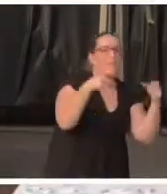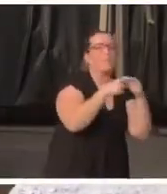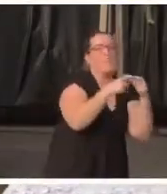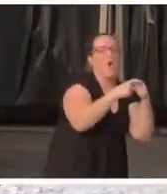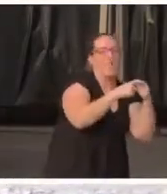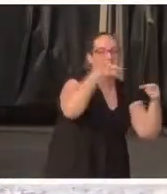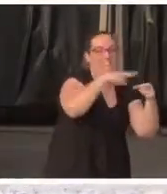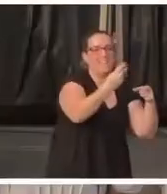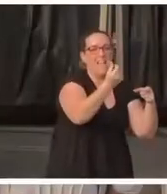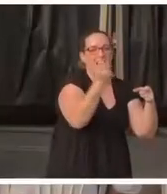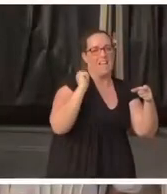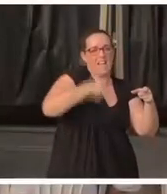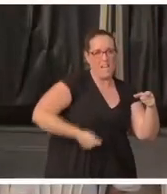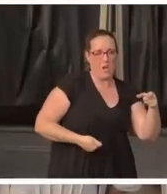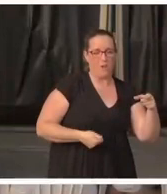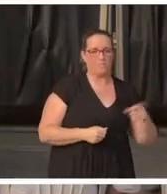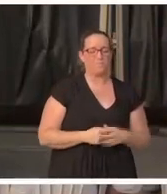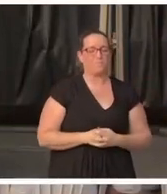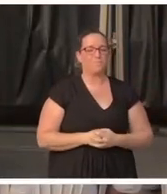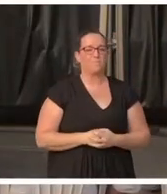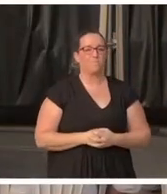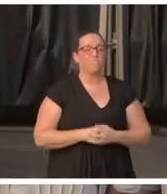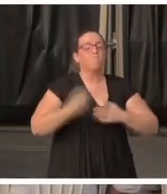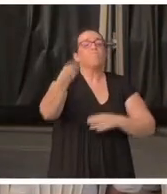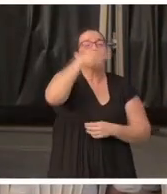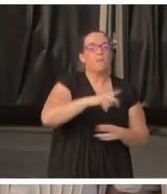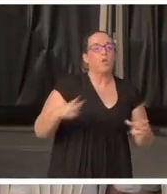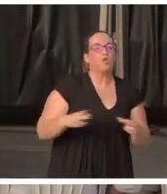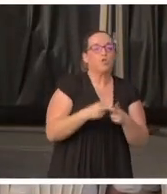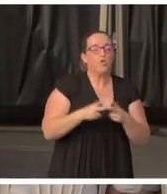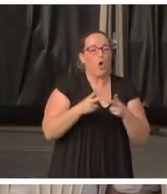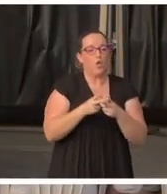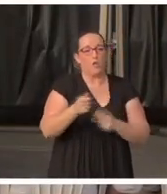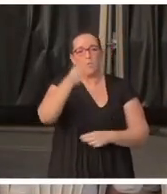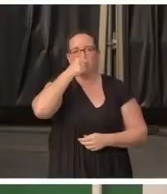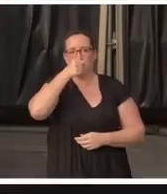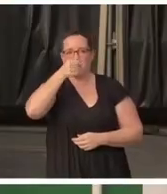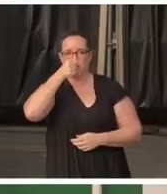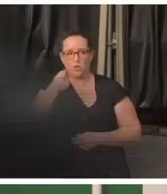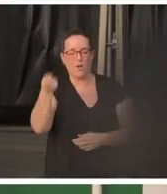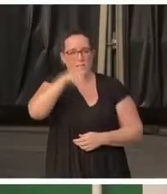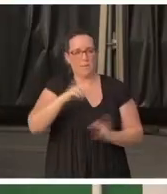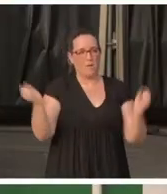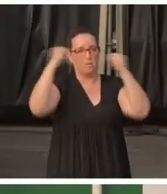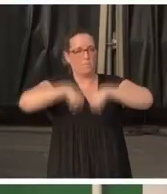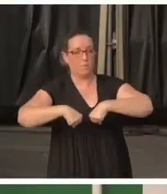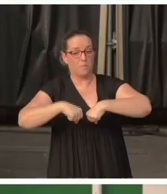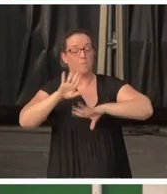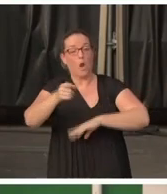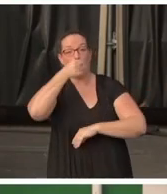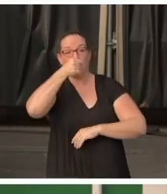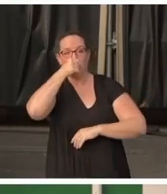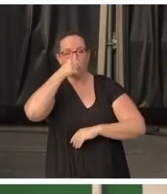de las minorías. Perdón. Y lo hemos hecho también con nuestros socios del Partido Socialista, pero que